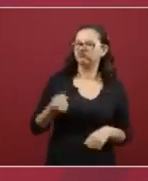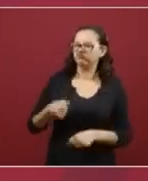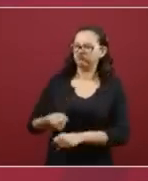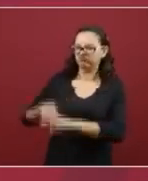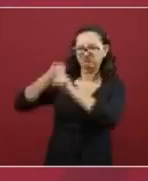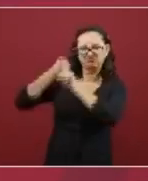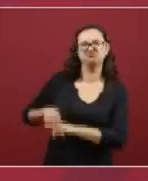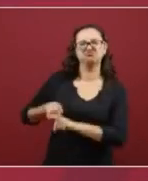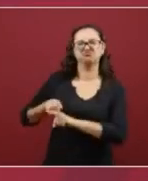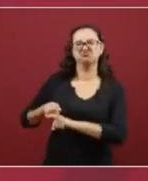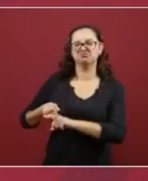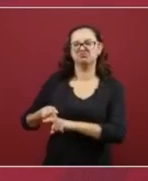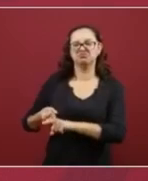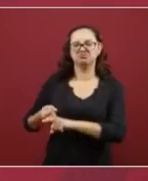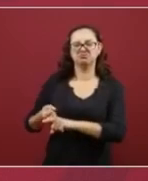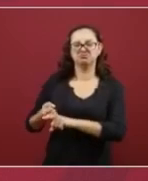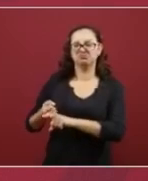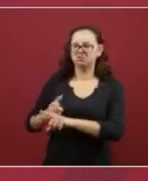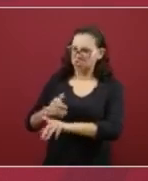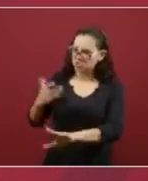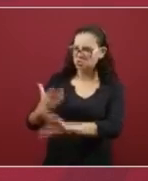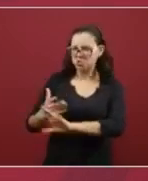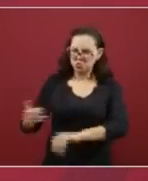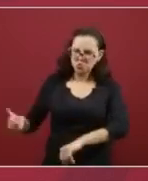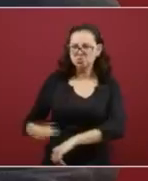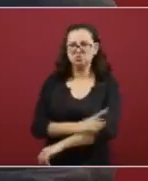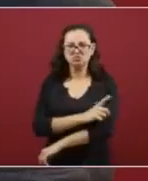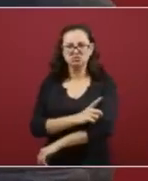para represalia,